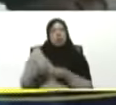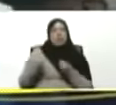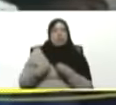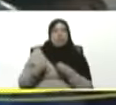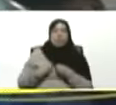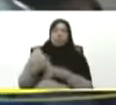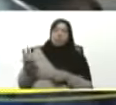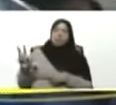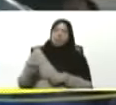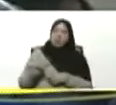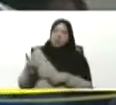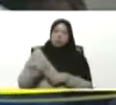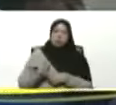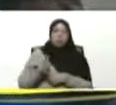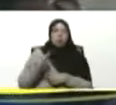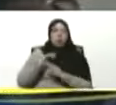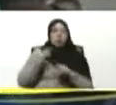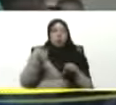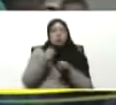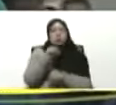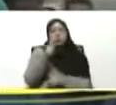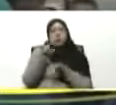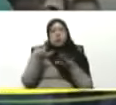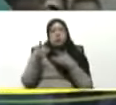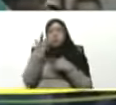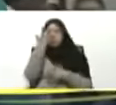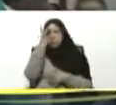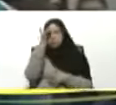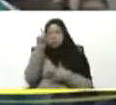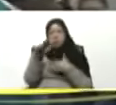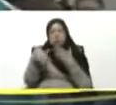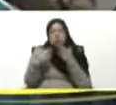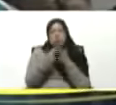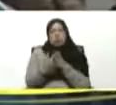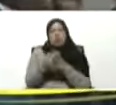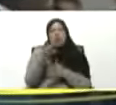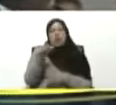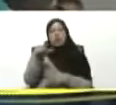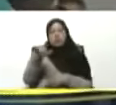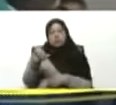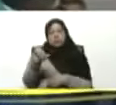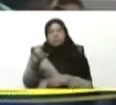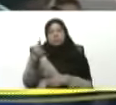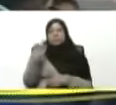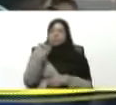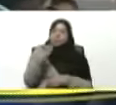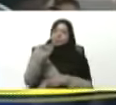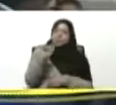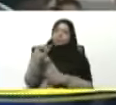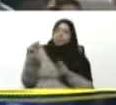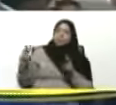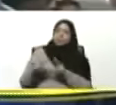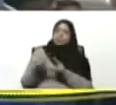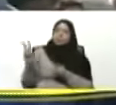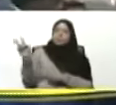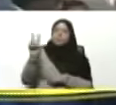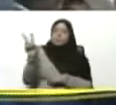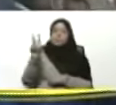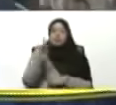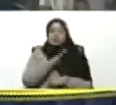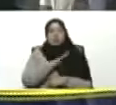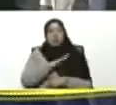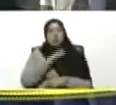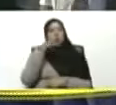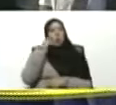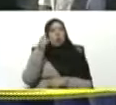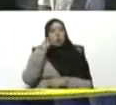Venezuela, mi patria querida. Usted la lanzó un 16 de febrero en homenaje al padre cantor Alí primera. Este es el punto de encuentro de la venezolanidad, de los